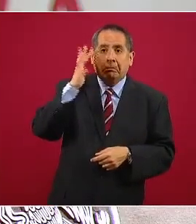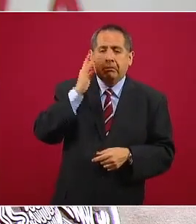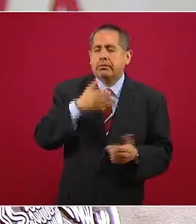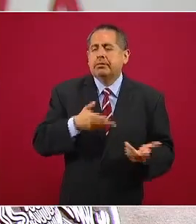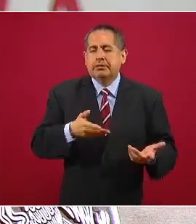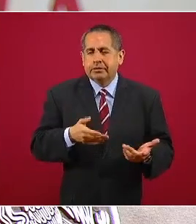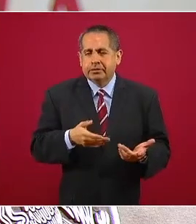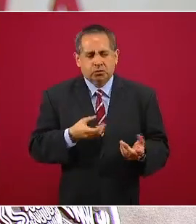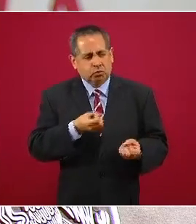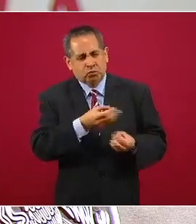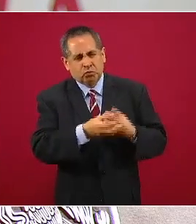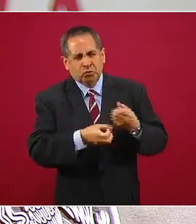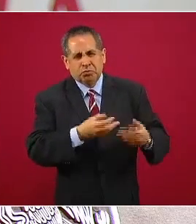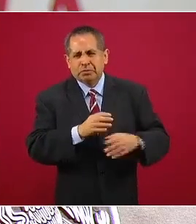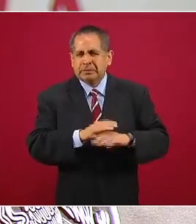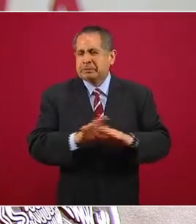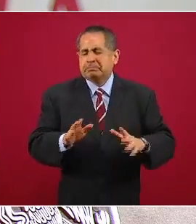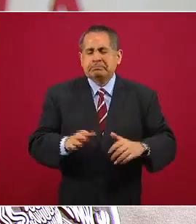atenciones.